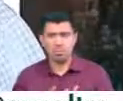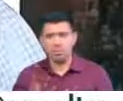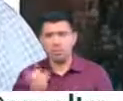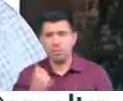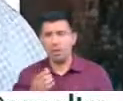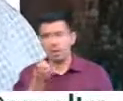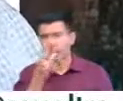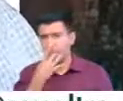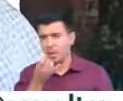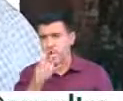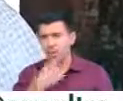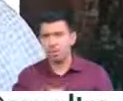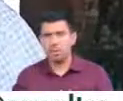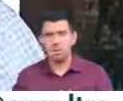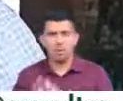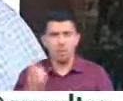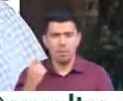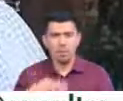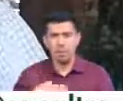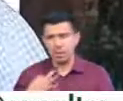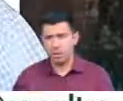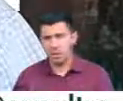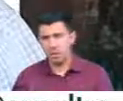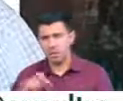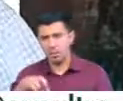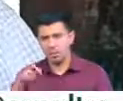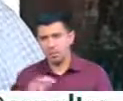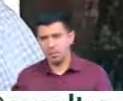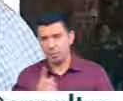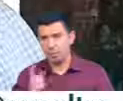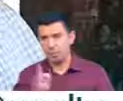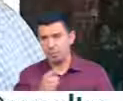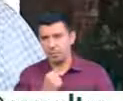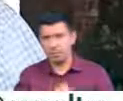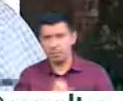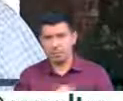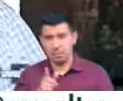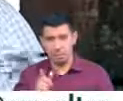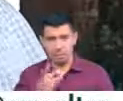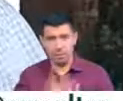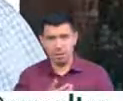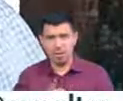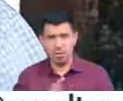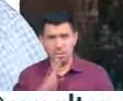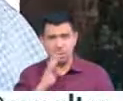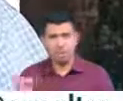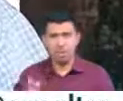medicamentos, ante la falta de ética profesional de muchas de estas personas que laboran allí,